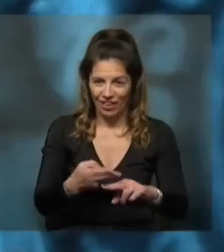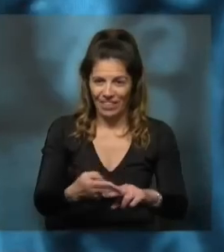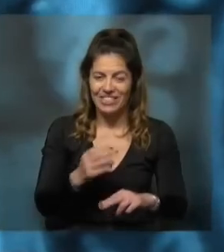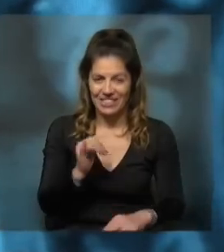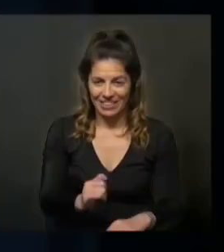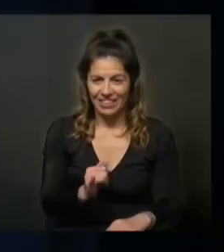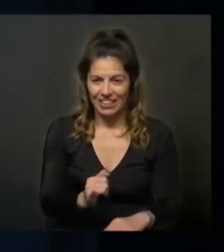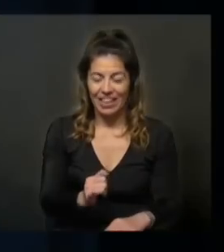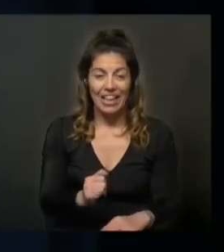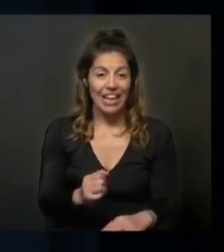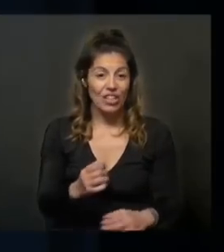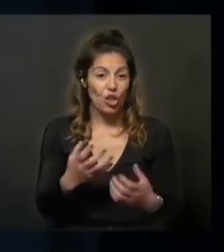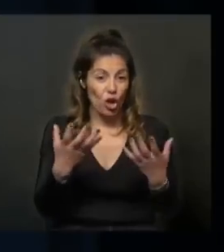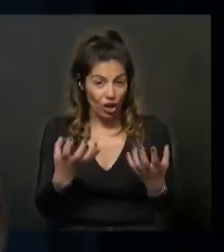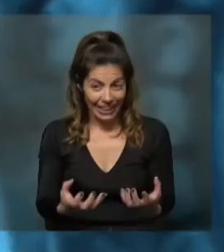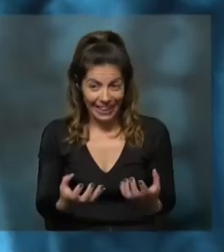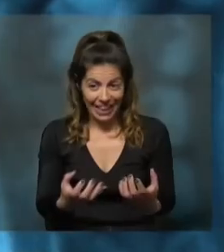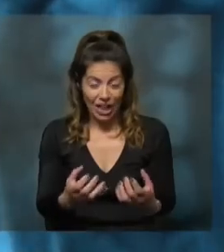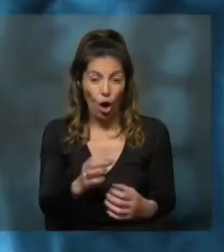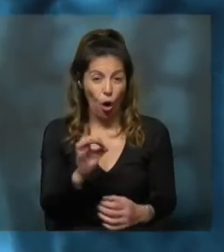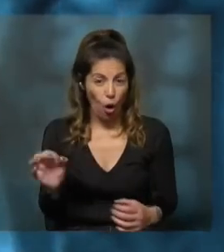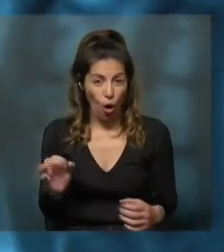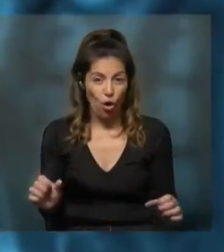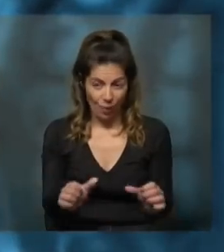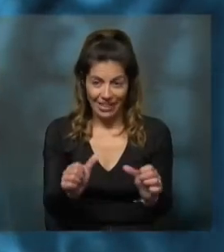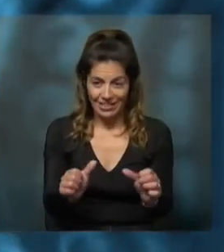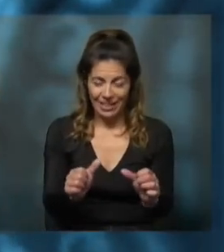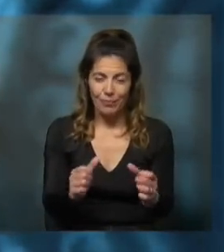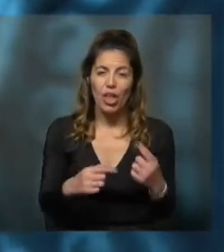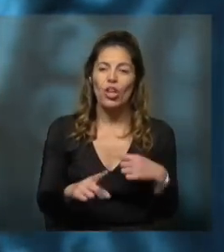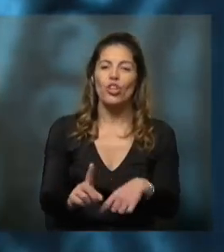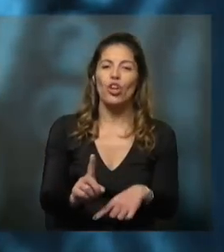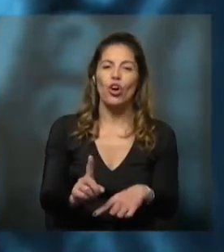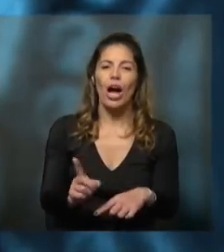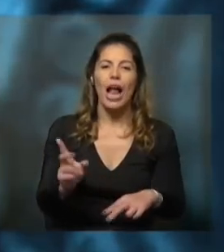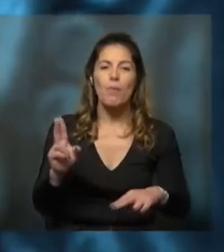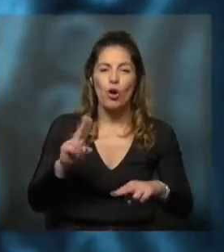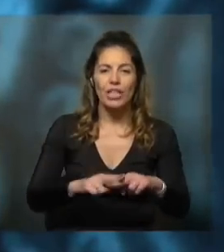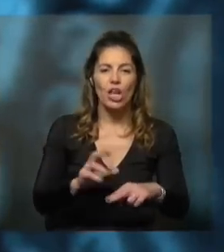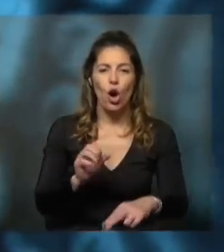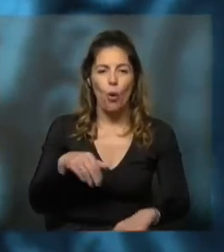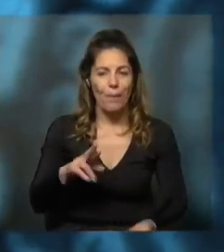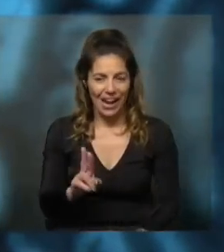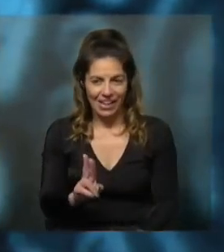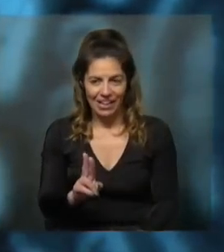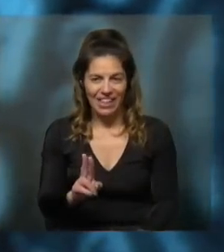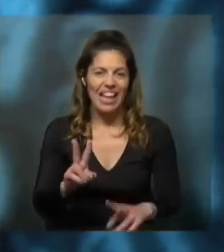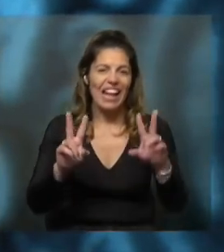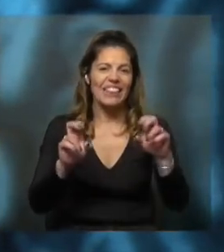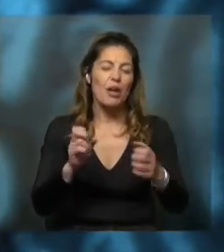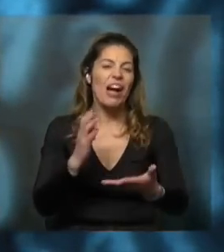una expresión de deseo o lo que ocurre lo siguiente que al Obviamente el tema